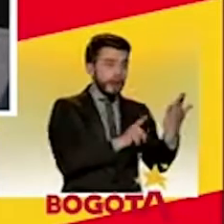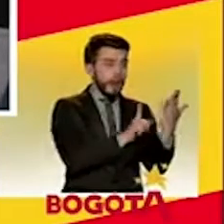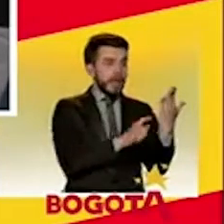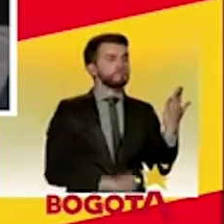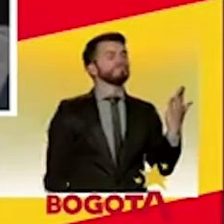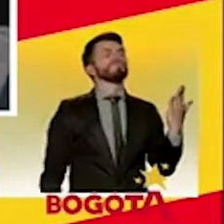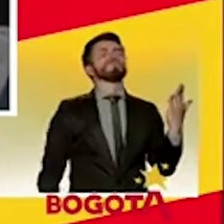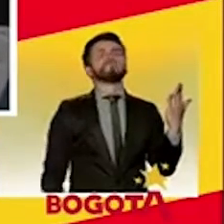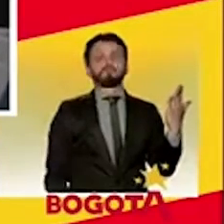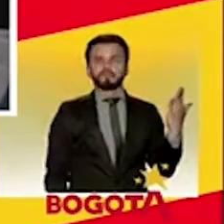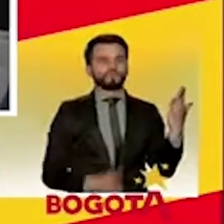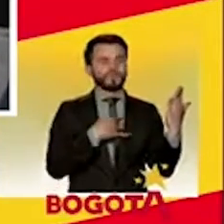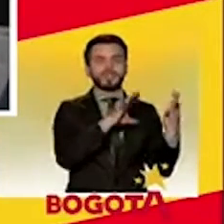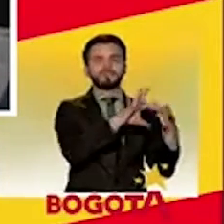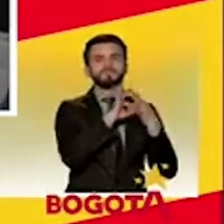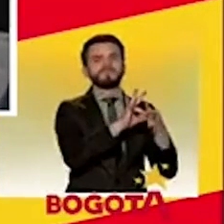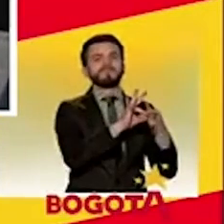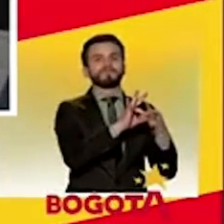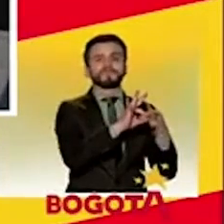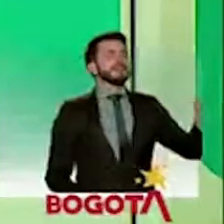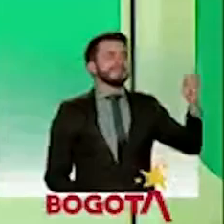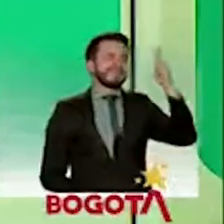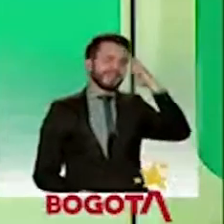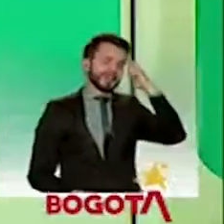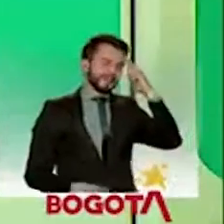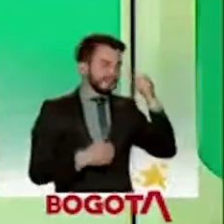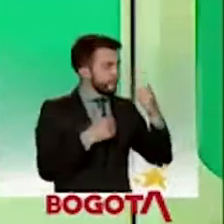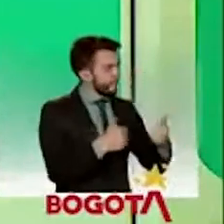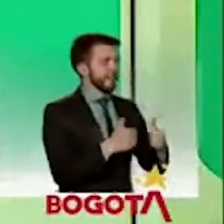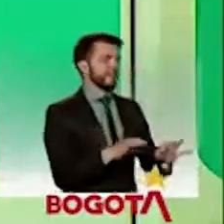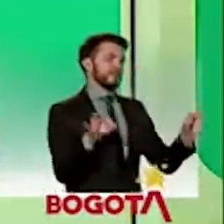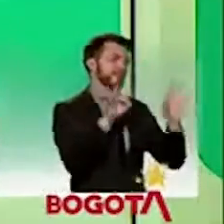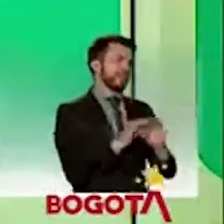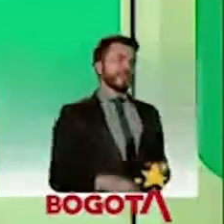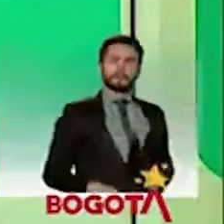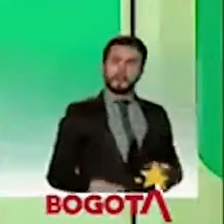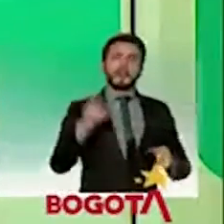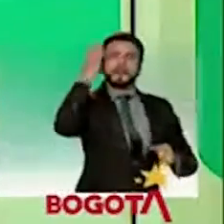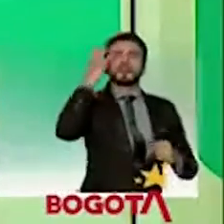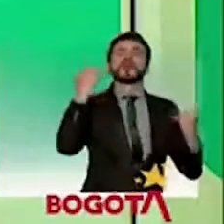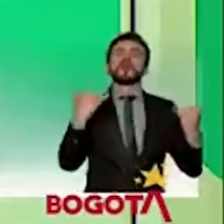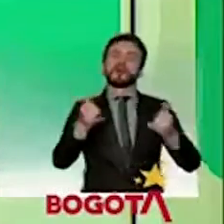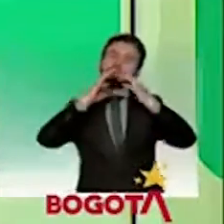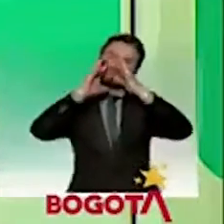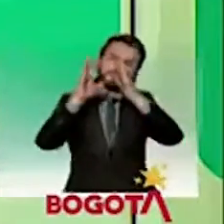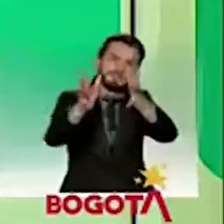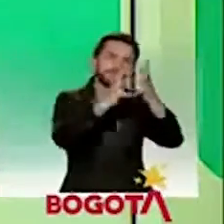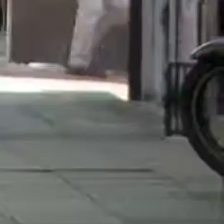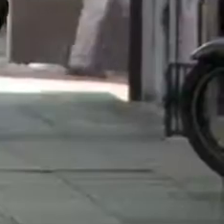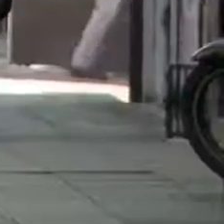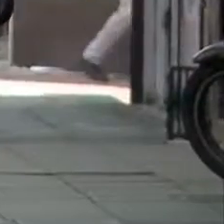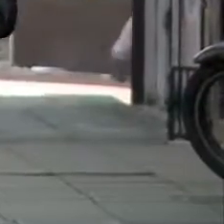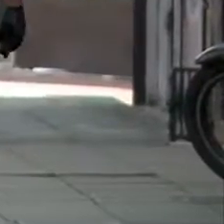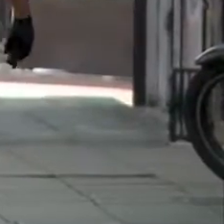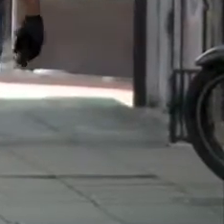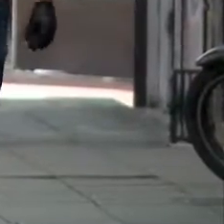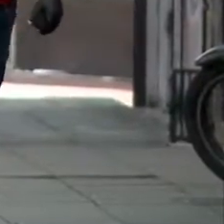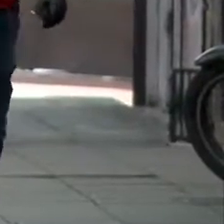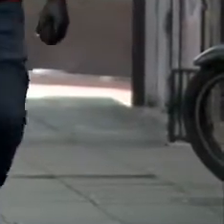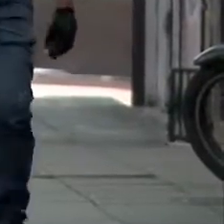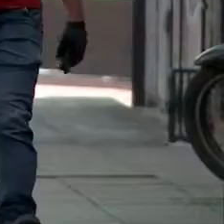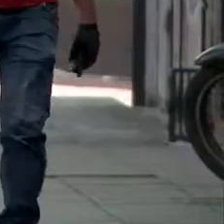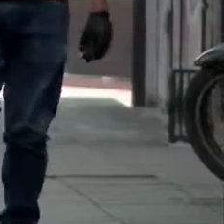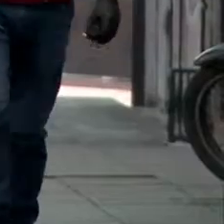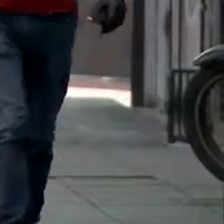mundo en los temas urbanos y urbanos rurales. La alcaldesa reiteró, tras hacer toda la pedagogía del plan, la importancia del apoyo